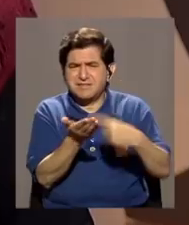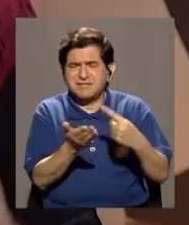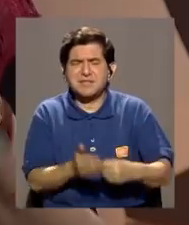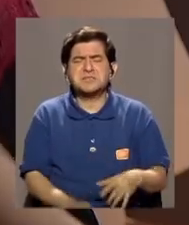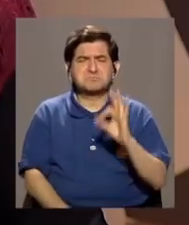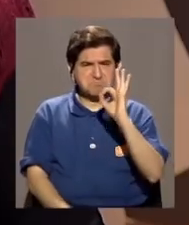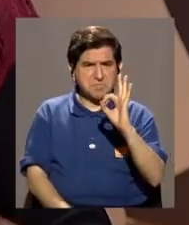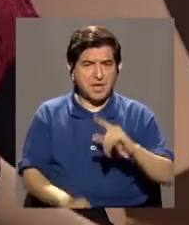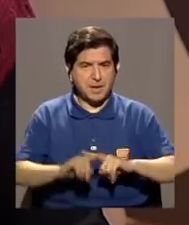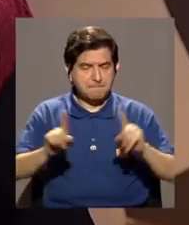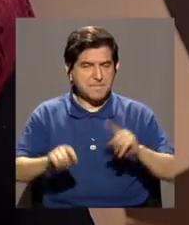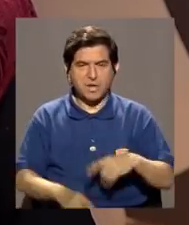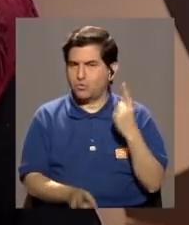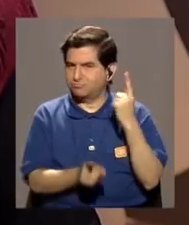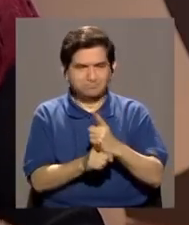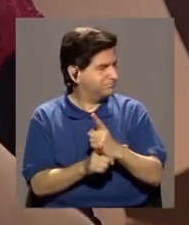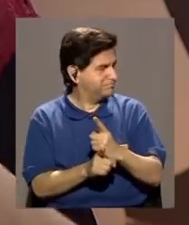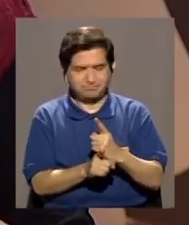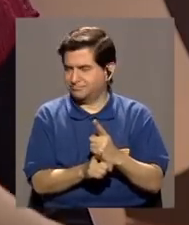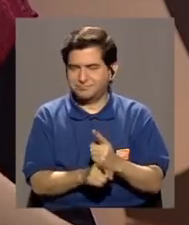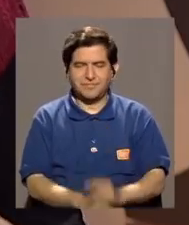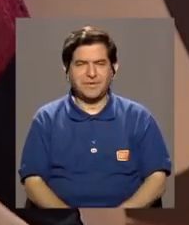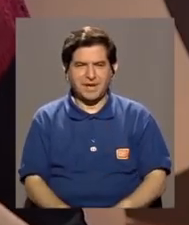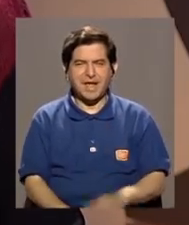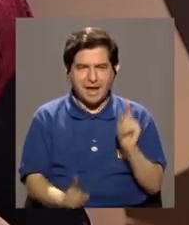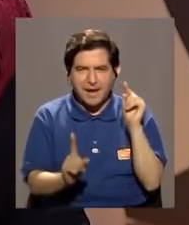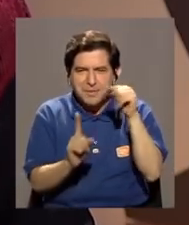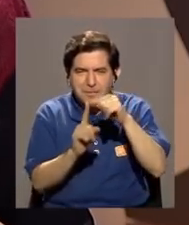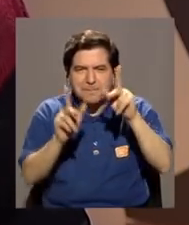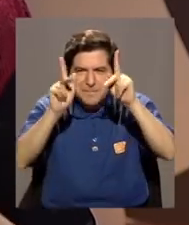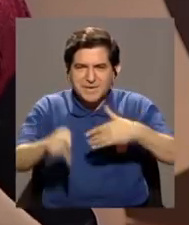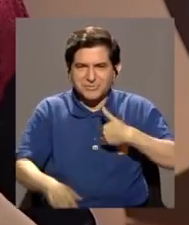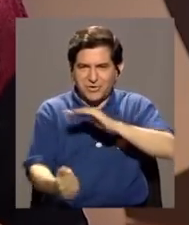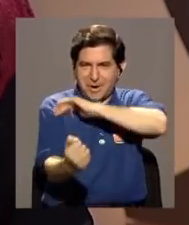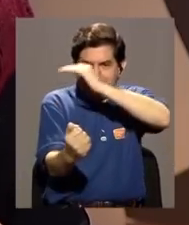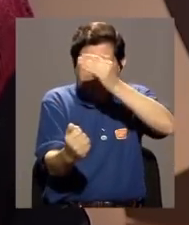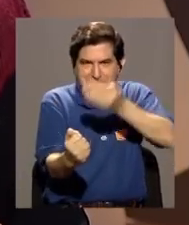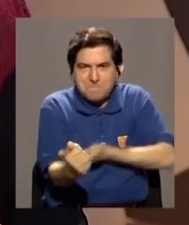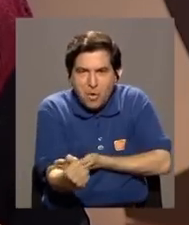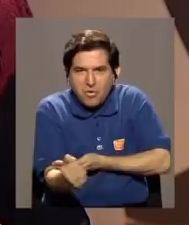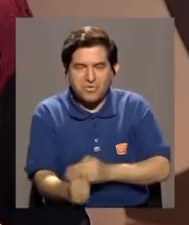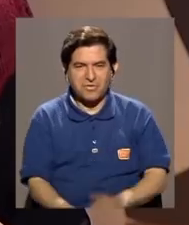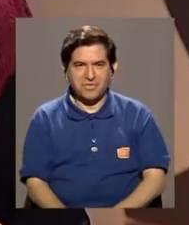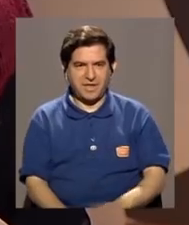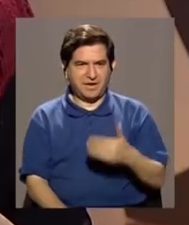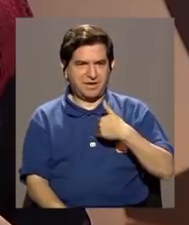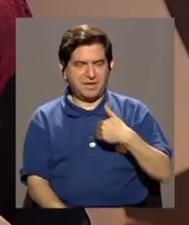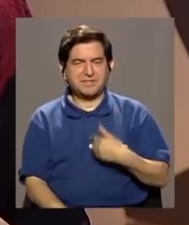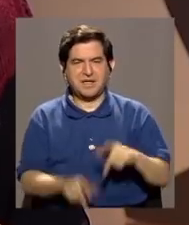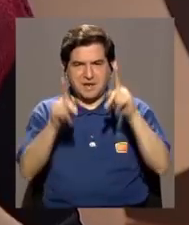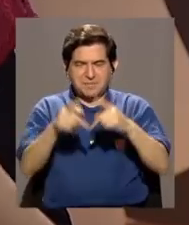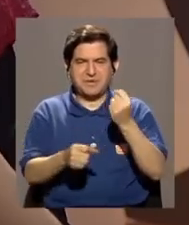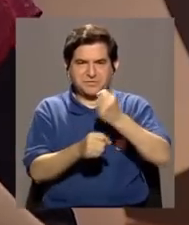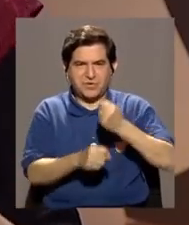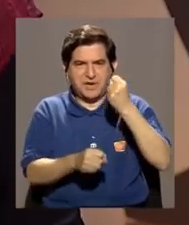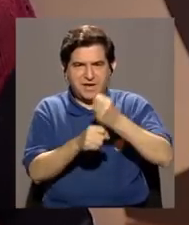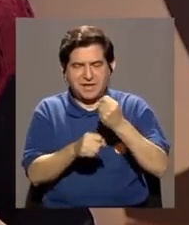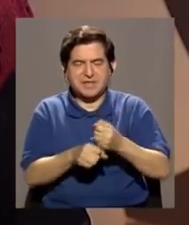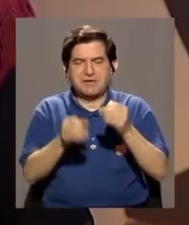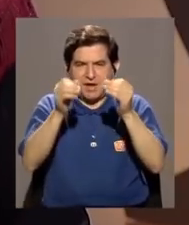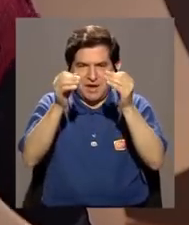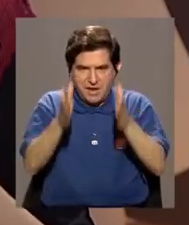lo que es ilegítimo es que deliberadamente una persona que tiene el poder que tiene un operador judicial un